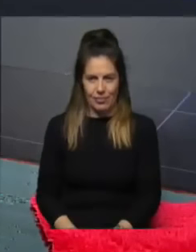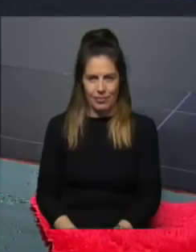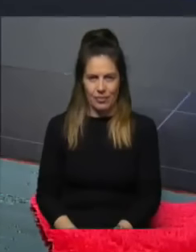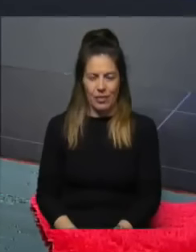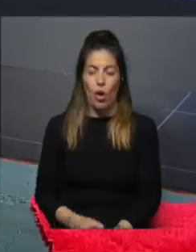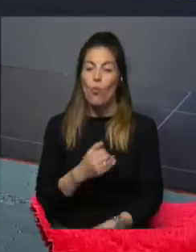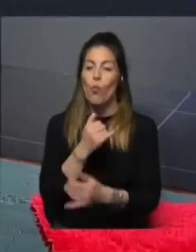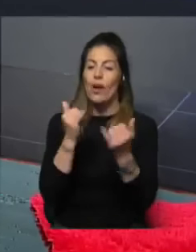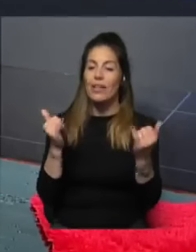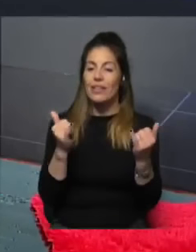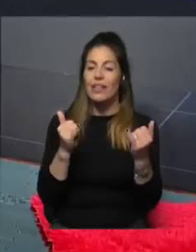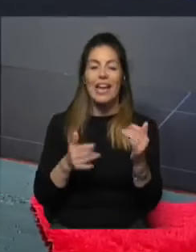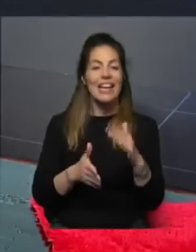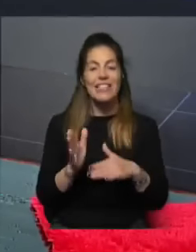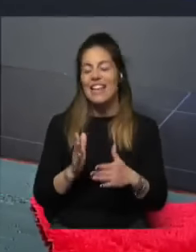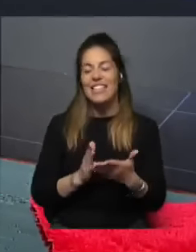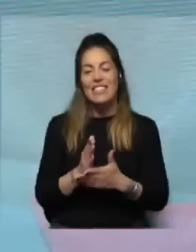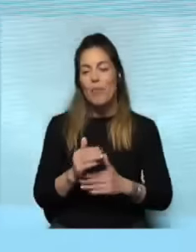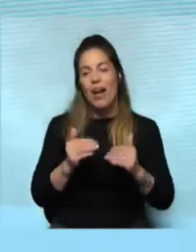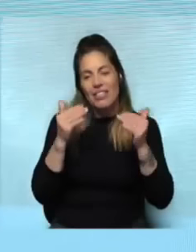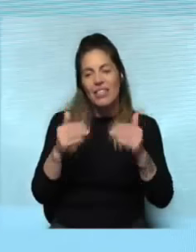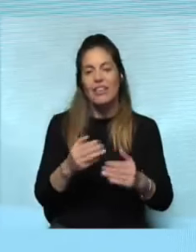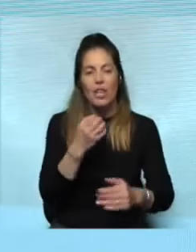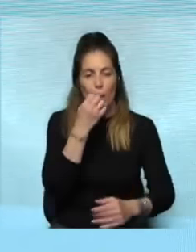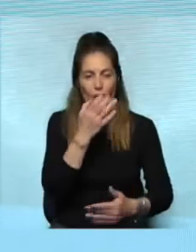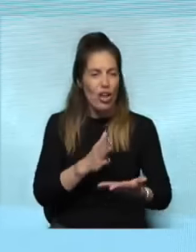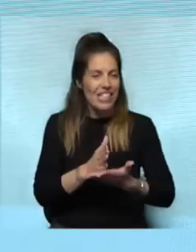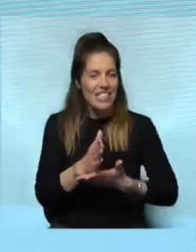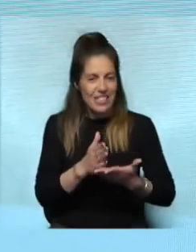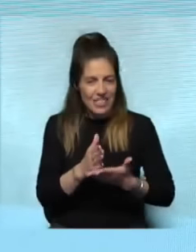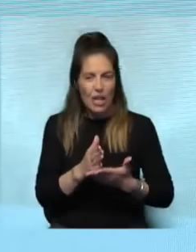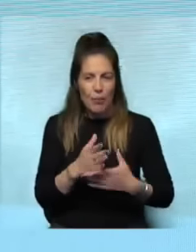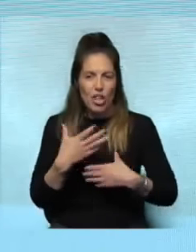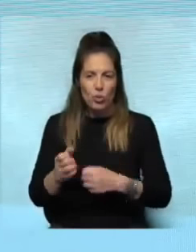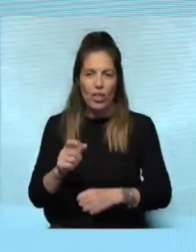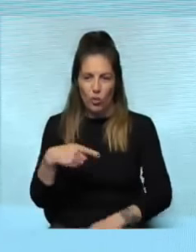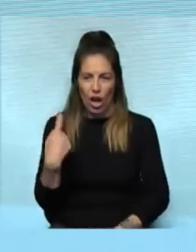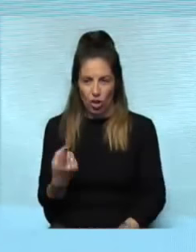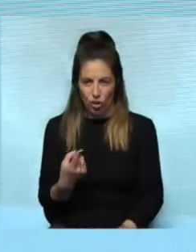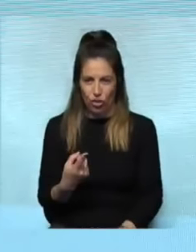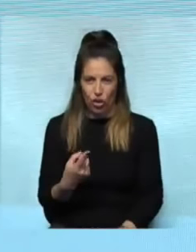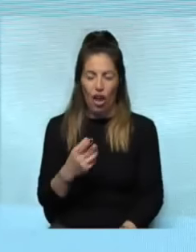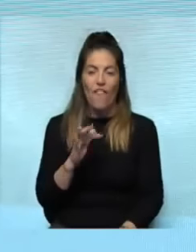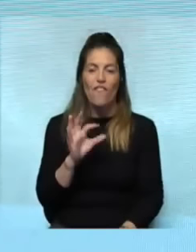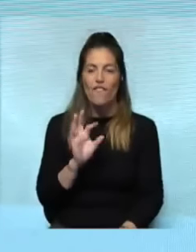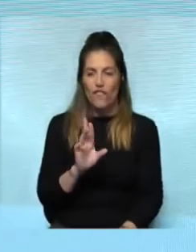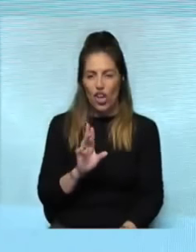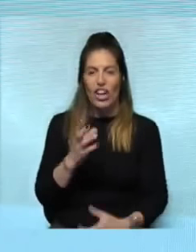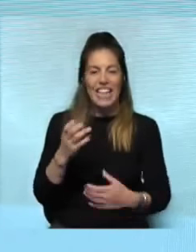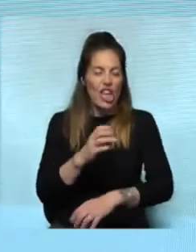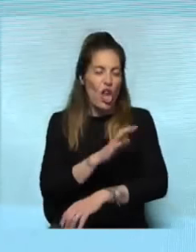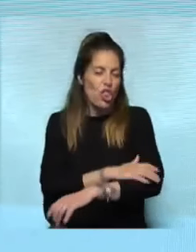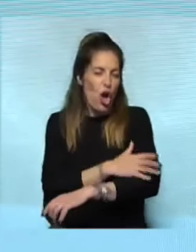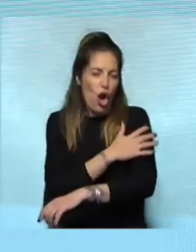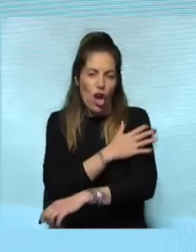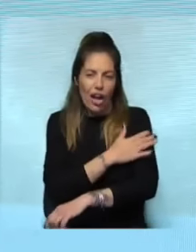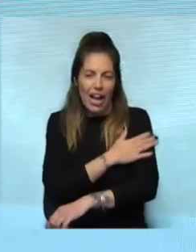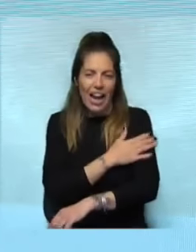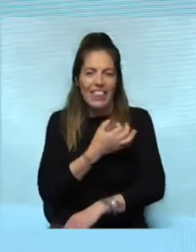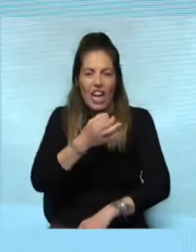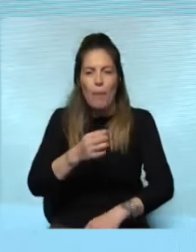Buen día, hay que salir siempre adelante y tratar de mejorar siempre. Se mejora mucho ayudando al otro. A Flor la quiero tocar. Digan cuándo,